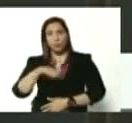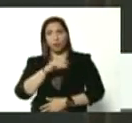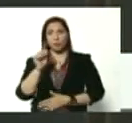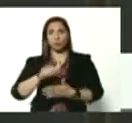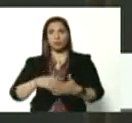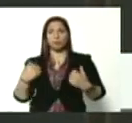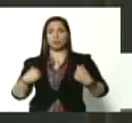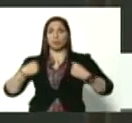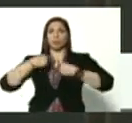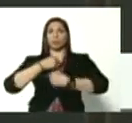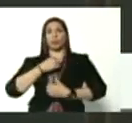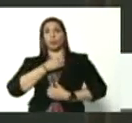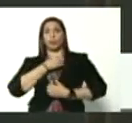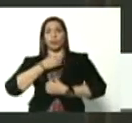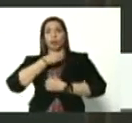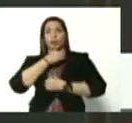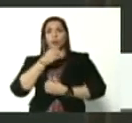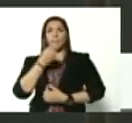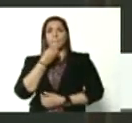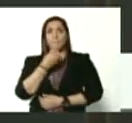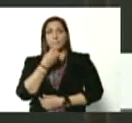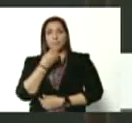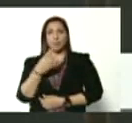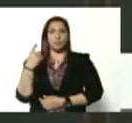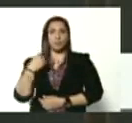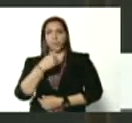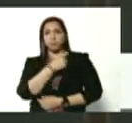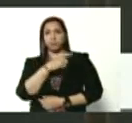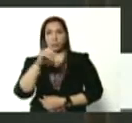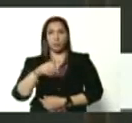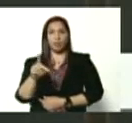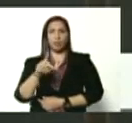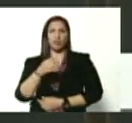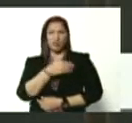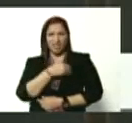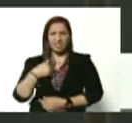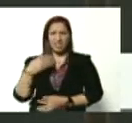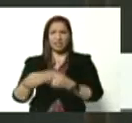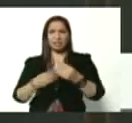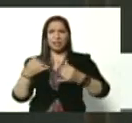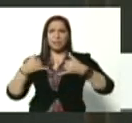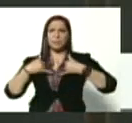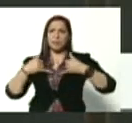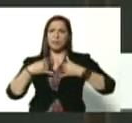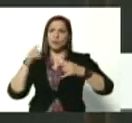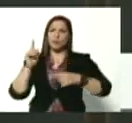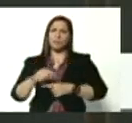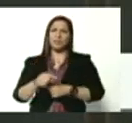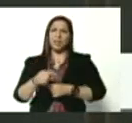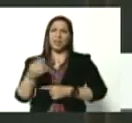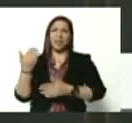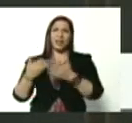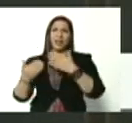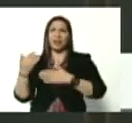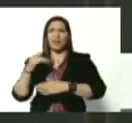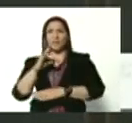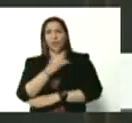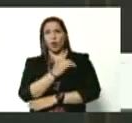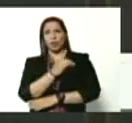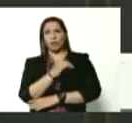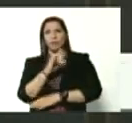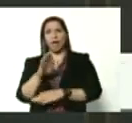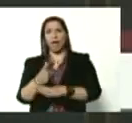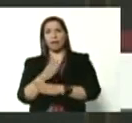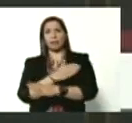corbata y bien perfumado nos querían hacer lo mismo como en aquella bolivia indígena antes de la